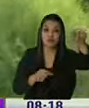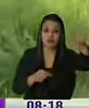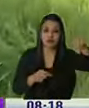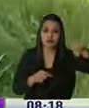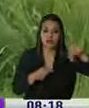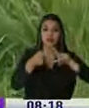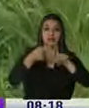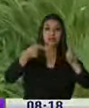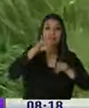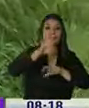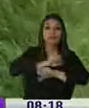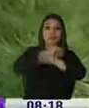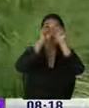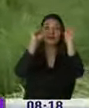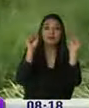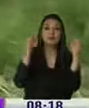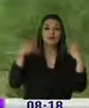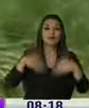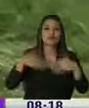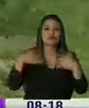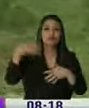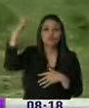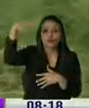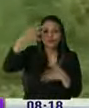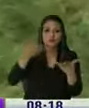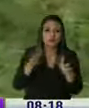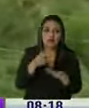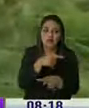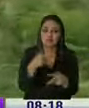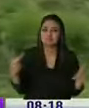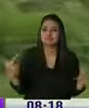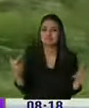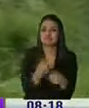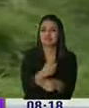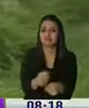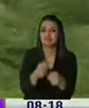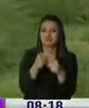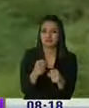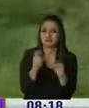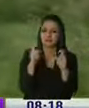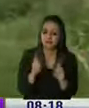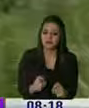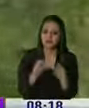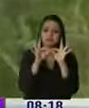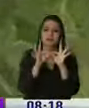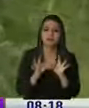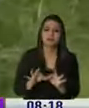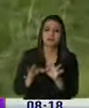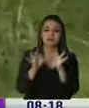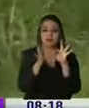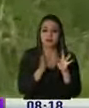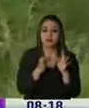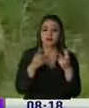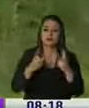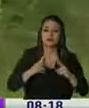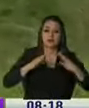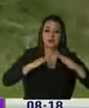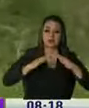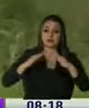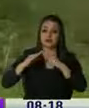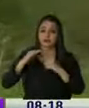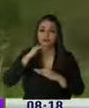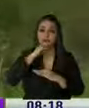4 de la mañana, imagínense en la importancia de que aquí haya luz y obviamente mantenimiento, es un foco de infecciones, las casas aledañas.